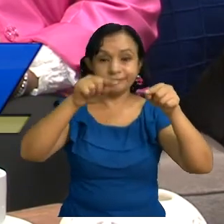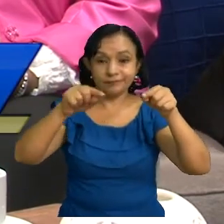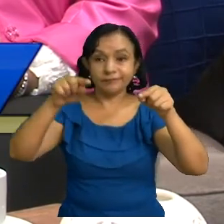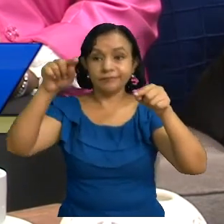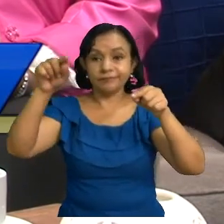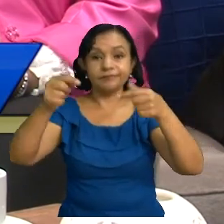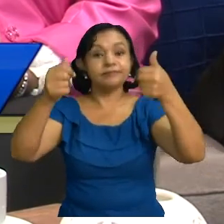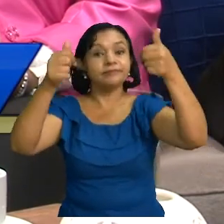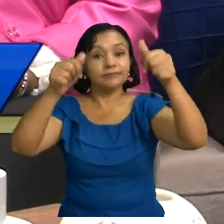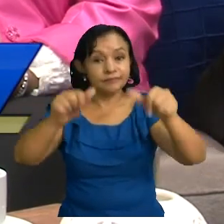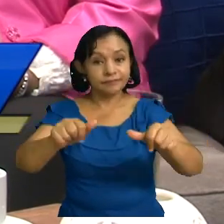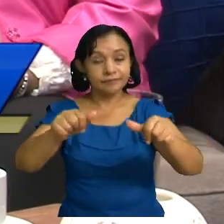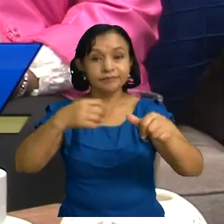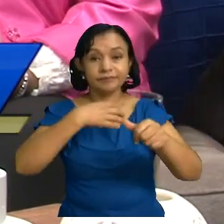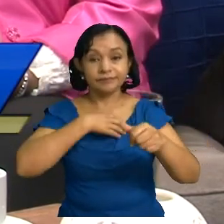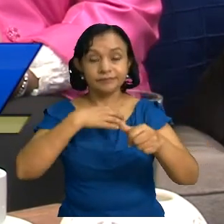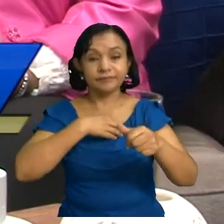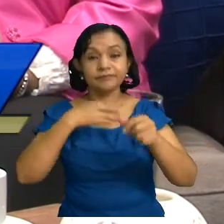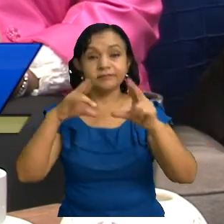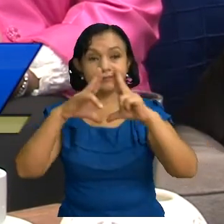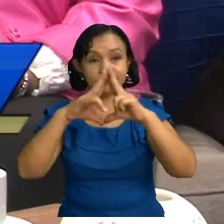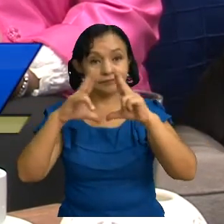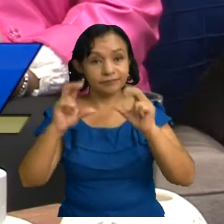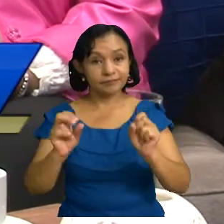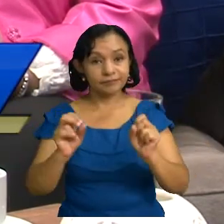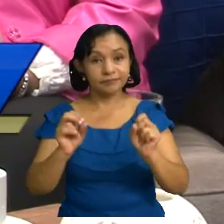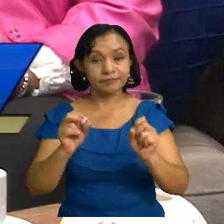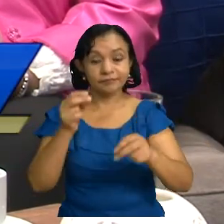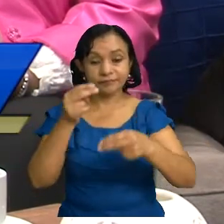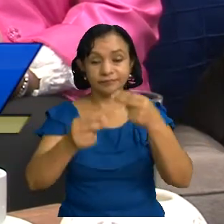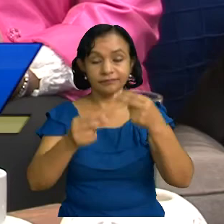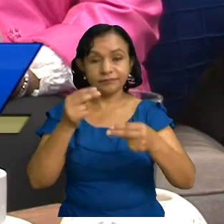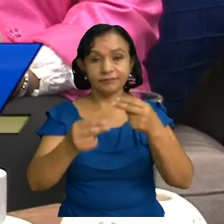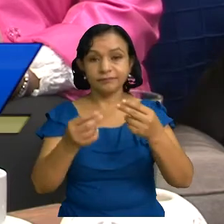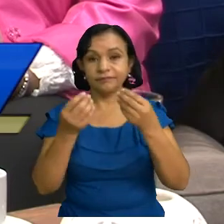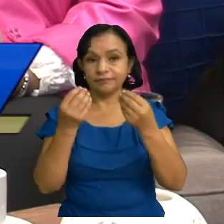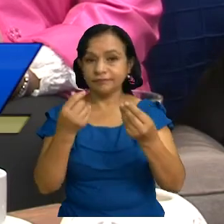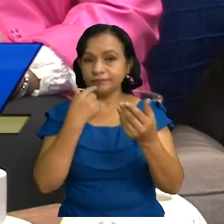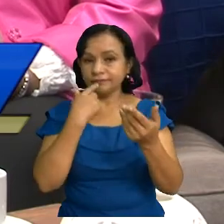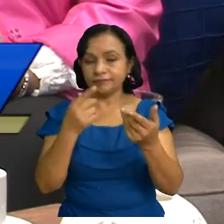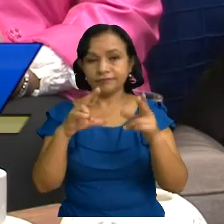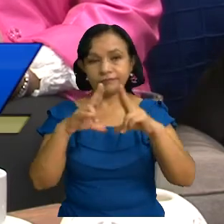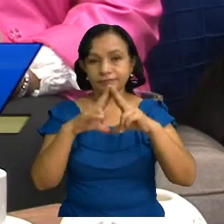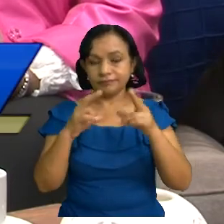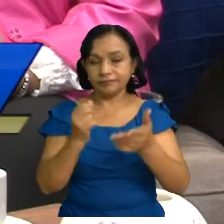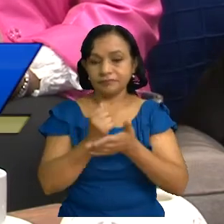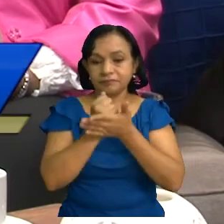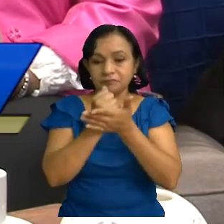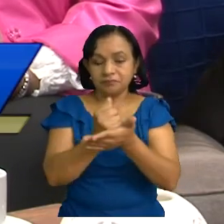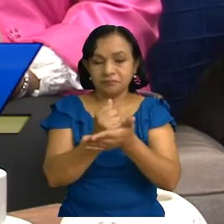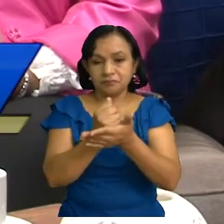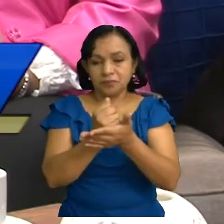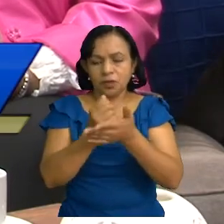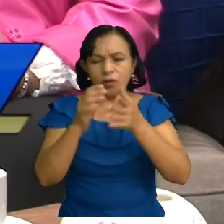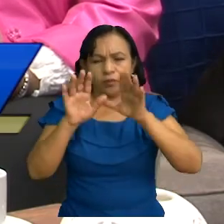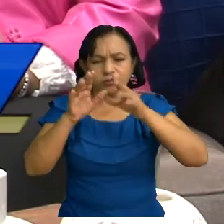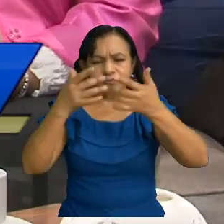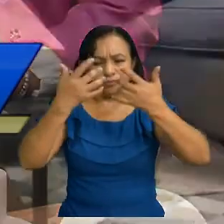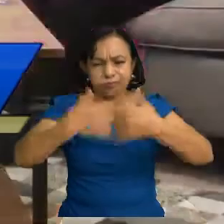los acuerdos que tenemos con compromisos de país entonces es el número te dicen mucho nosotros nos construimos tal